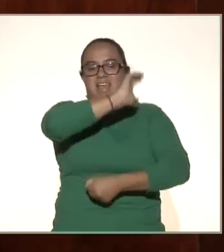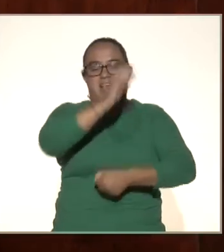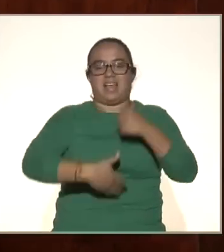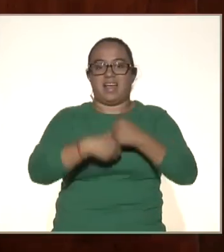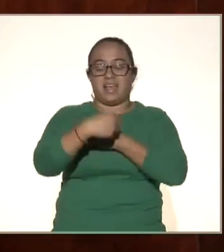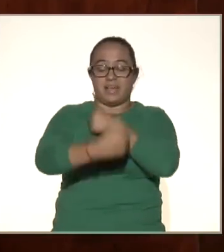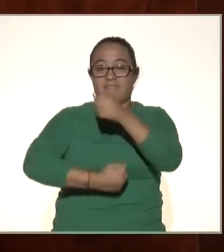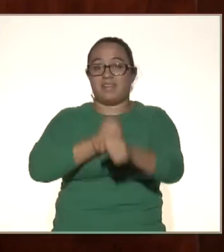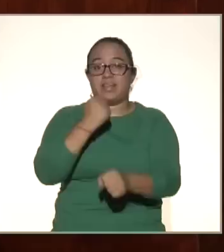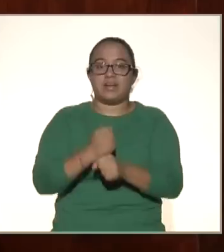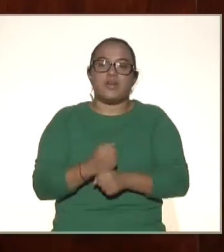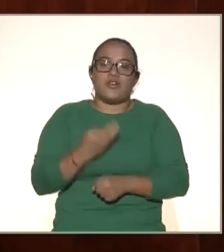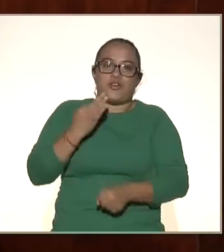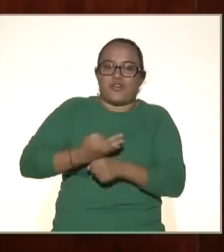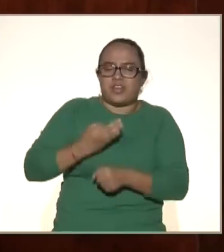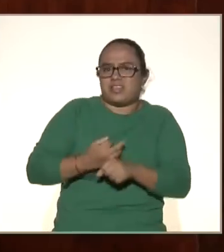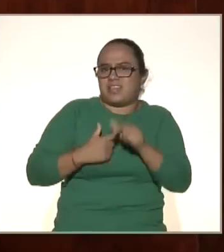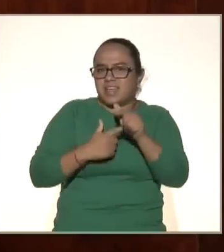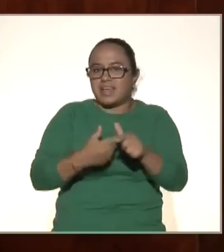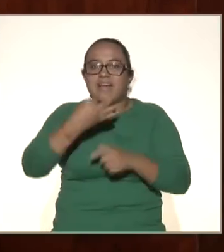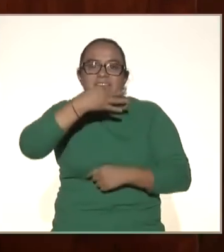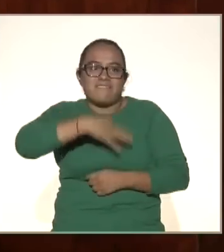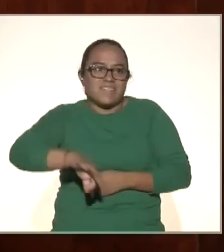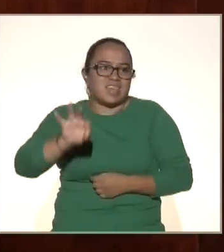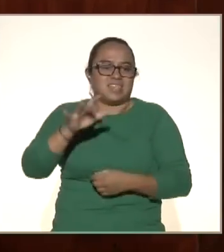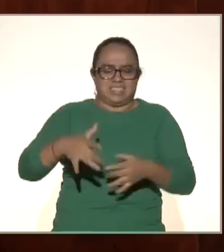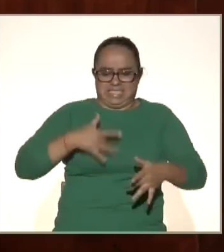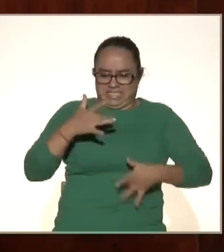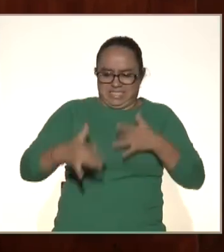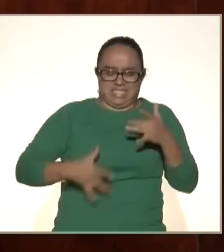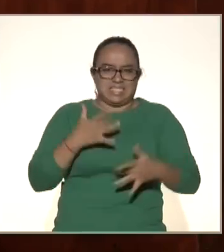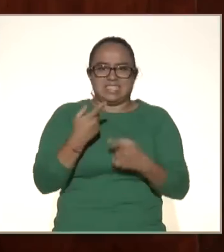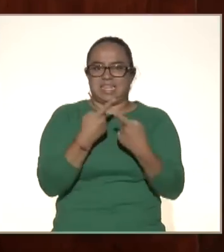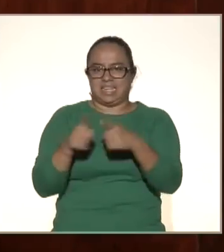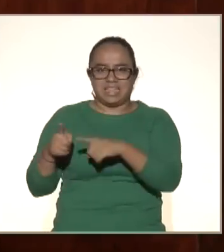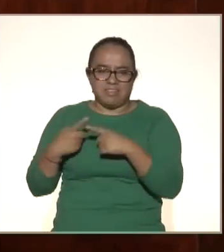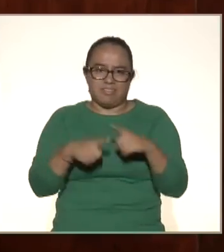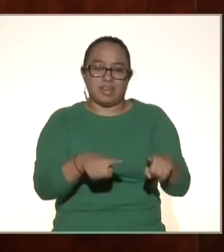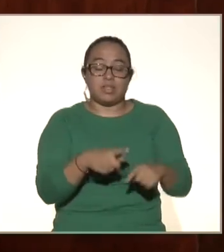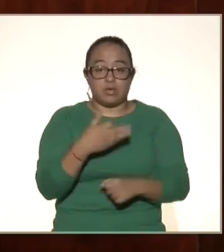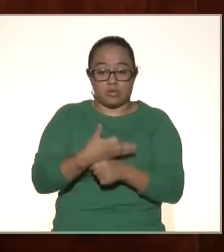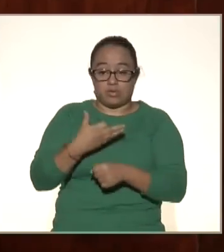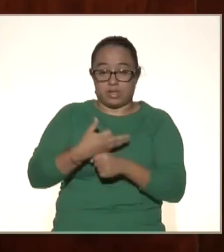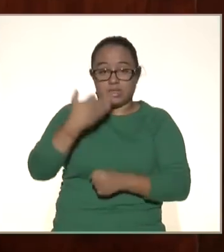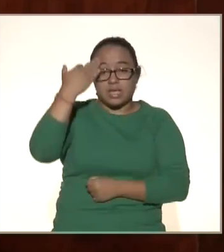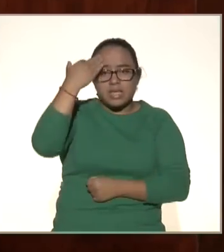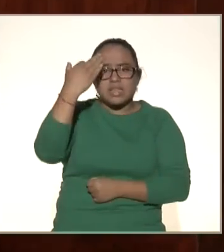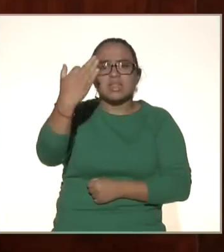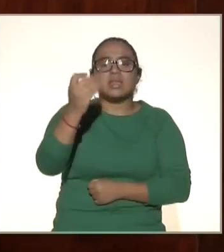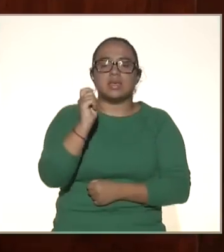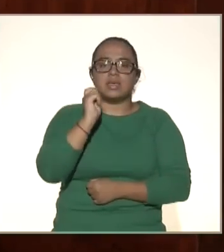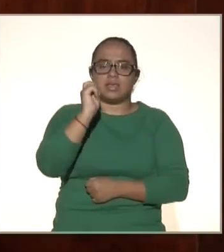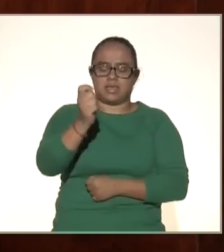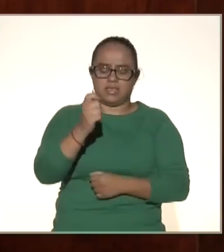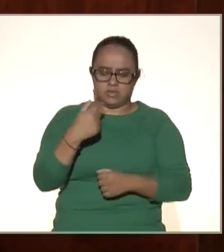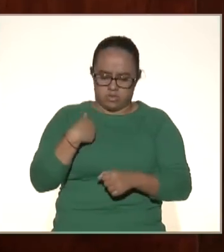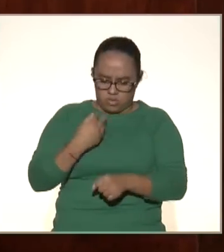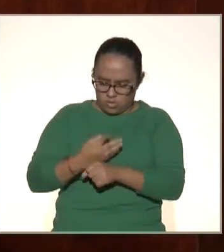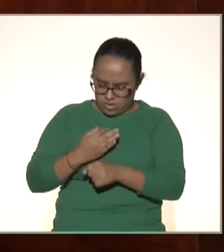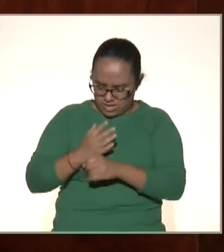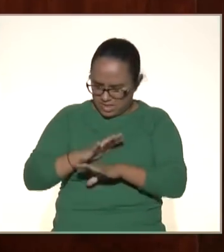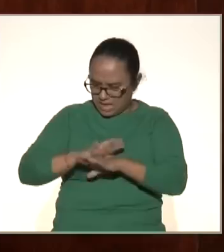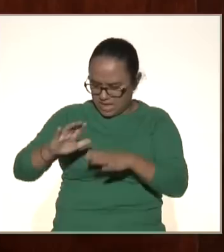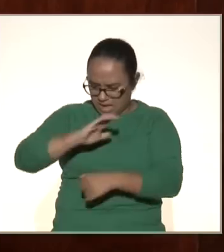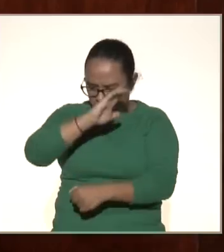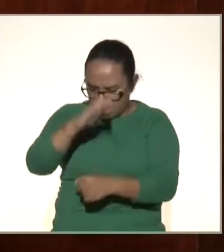ahorita estamos entre fiestas, hay muchas emociones y son épocas donde se habla mucho de cerrar un ciclo e